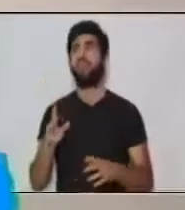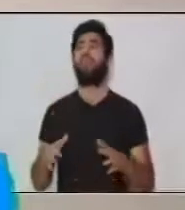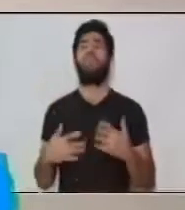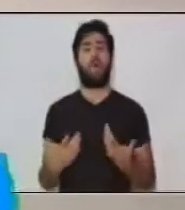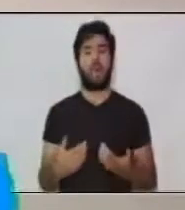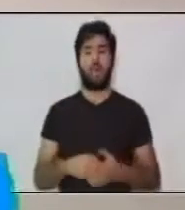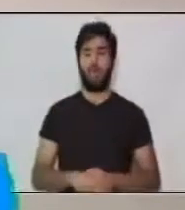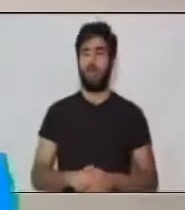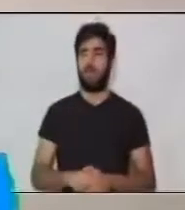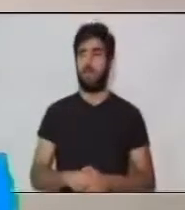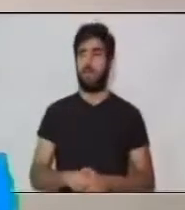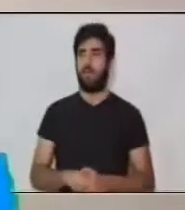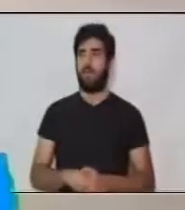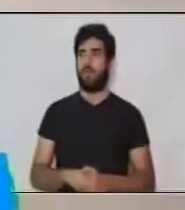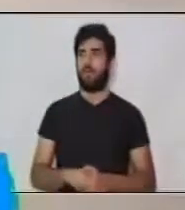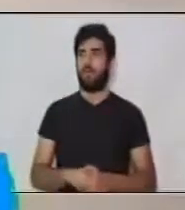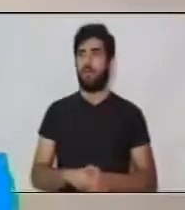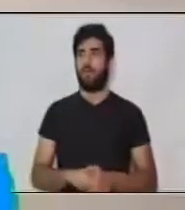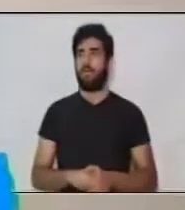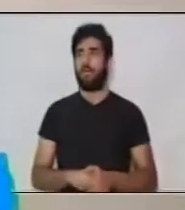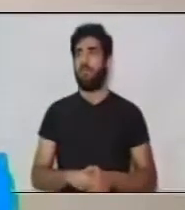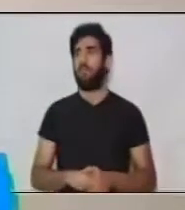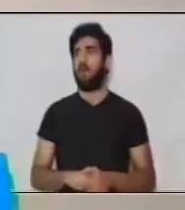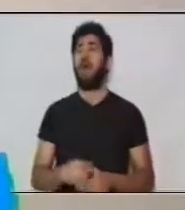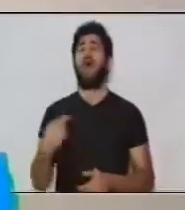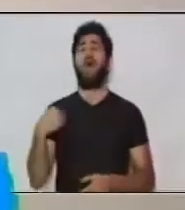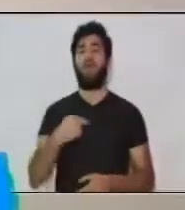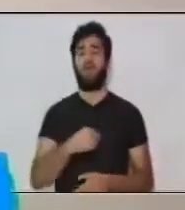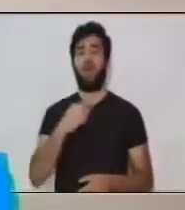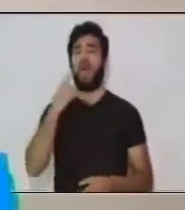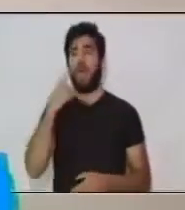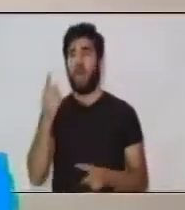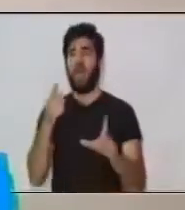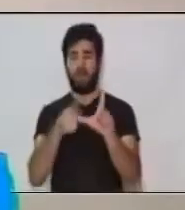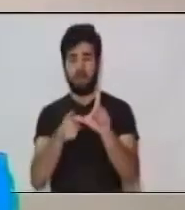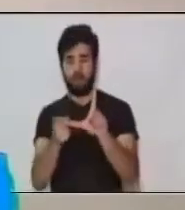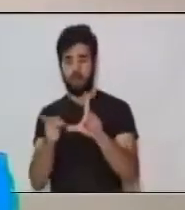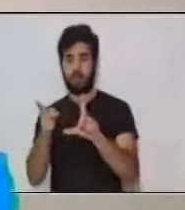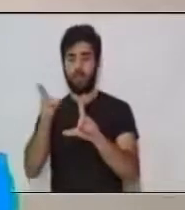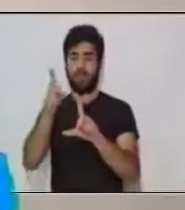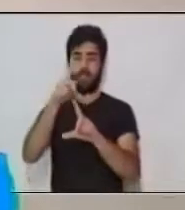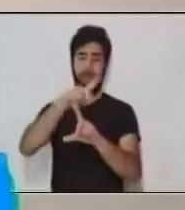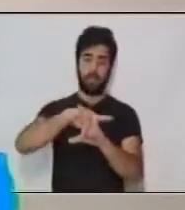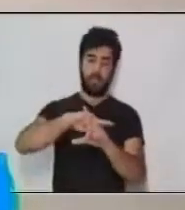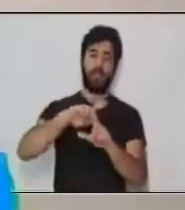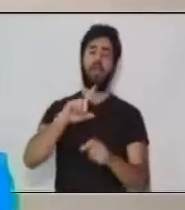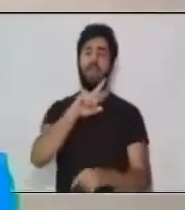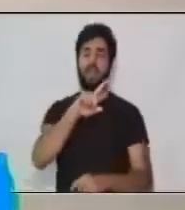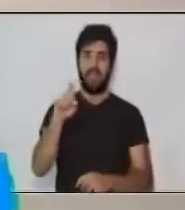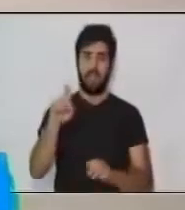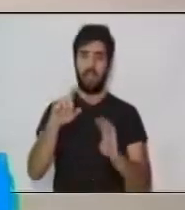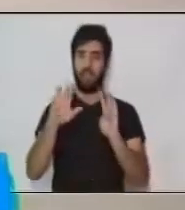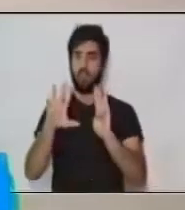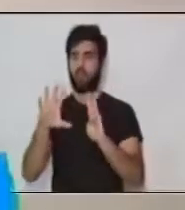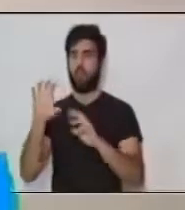Si estamos buscando un ángulo suplementario, estamos buscando un ángulo que sume con el ángulo dado, ¿cuánto?